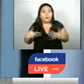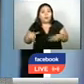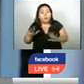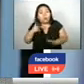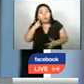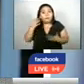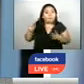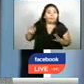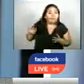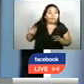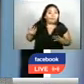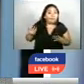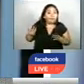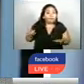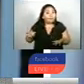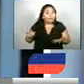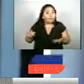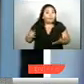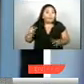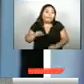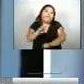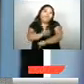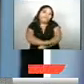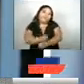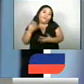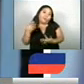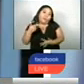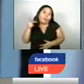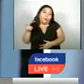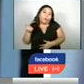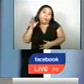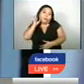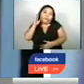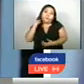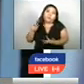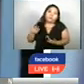por el momento, custodiado por la Policía Nacional Civil.